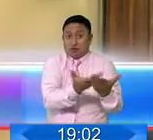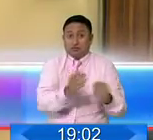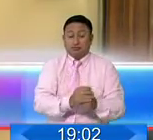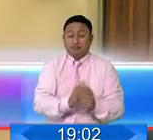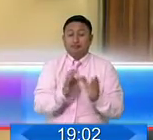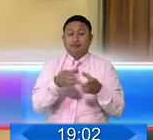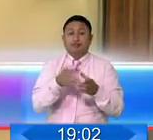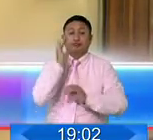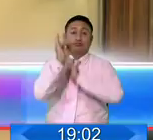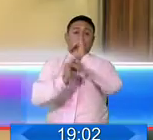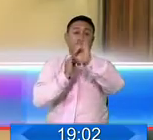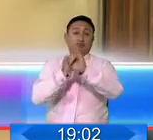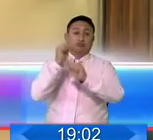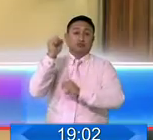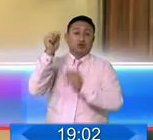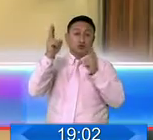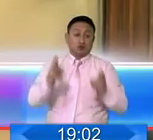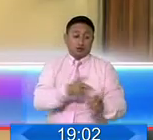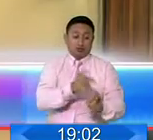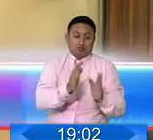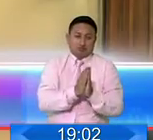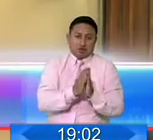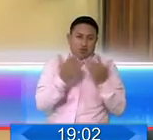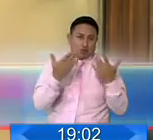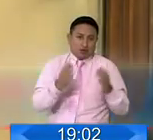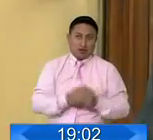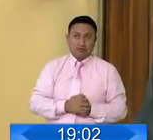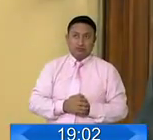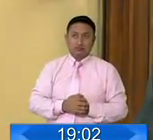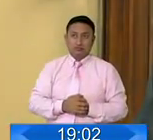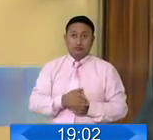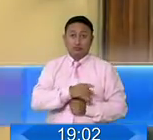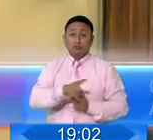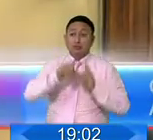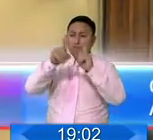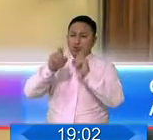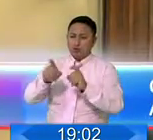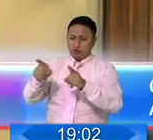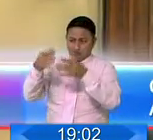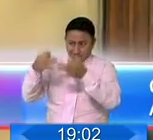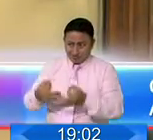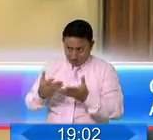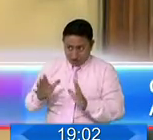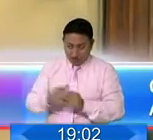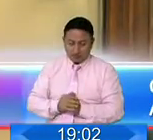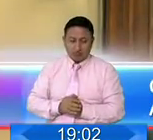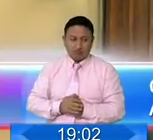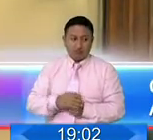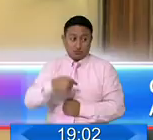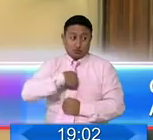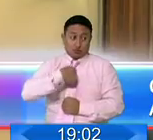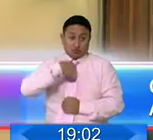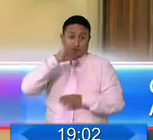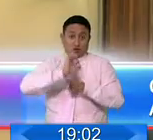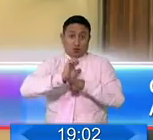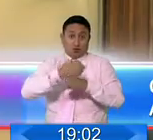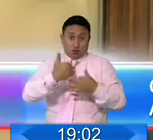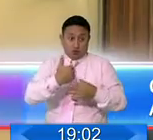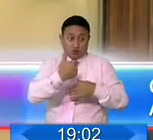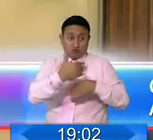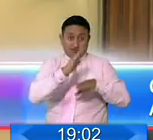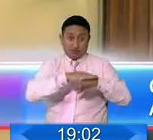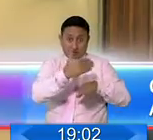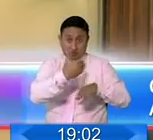Comisión Interamericana, un requerimiento, ¿no? No se ha formalizado eso, ¿no? Que yo sepa, el Ecuador aún no ha sido